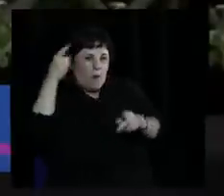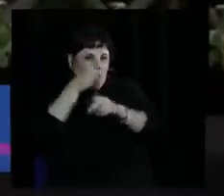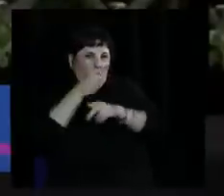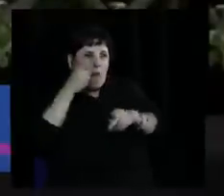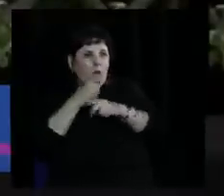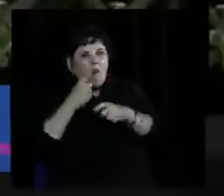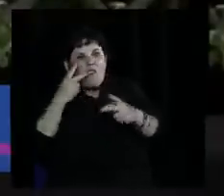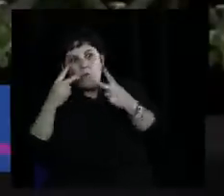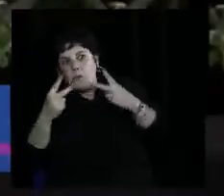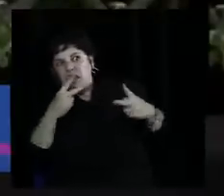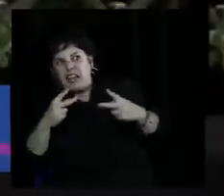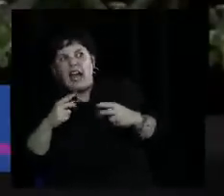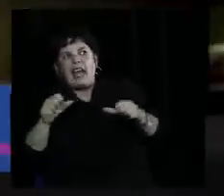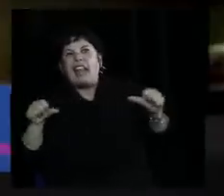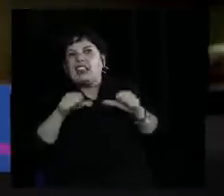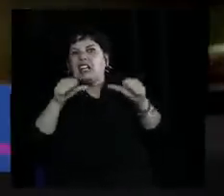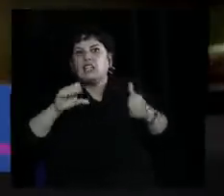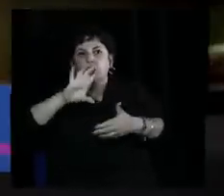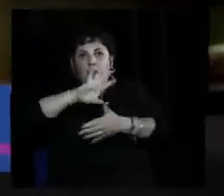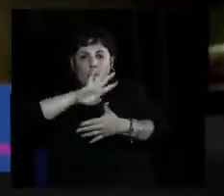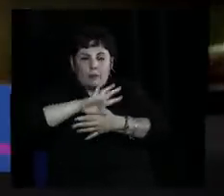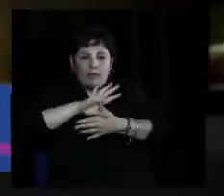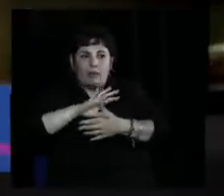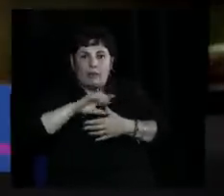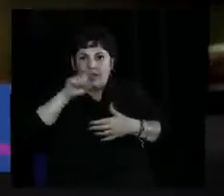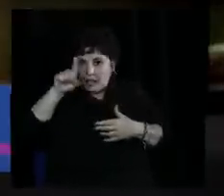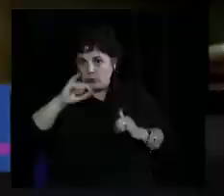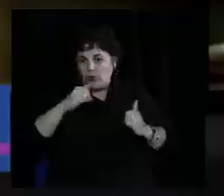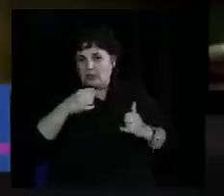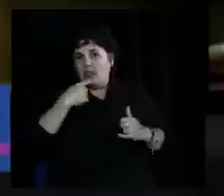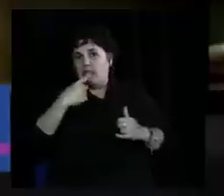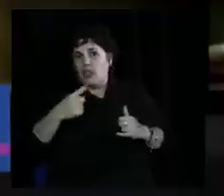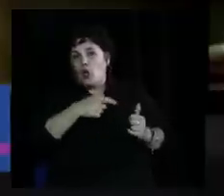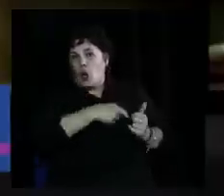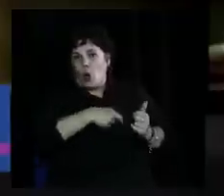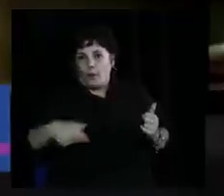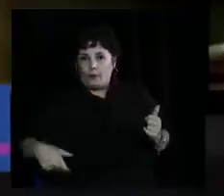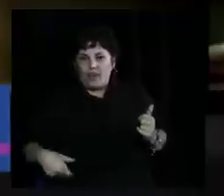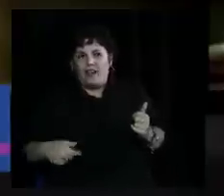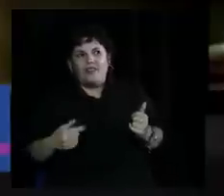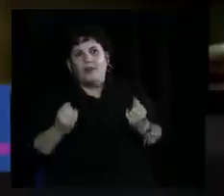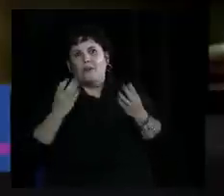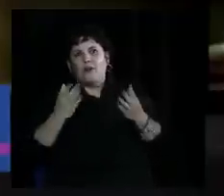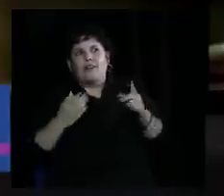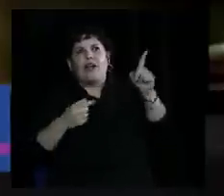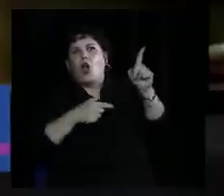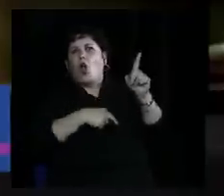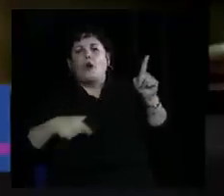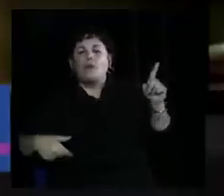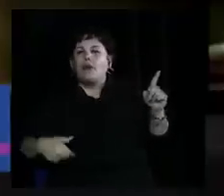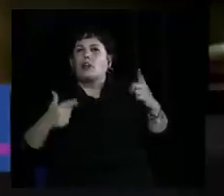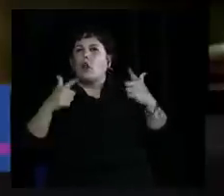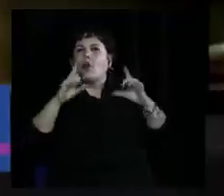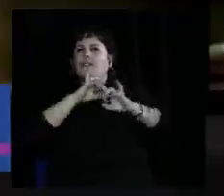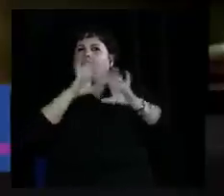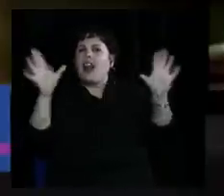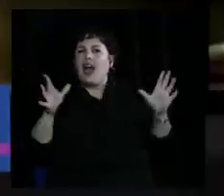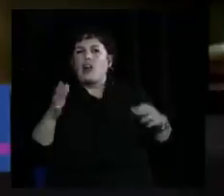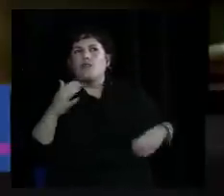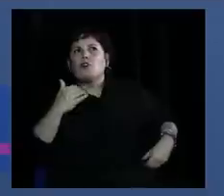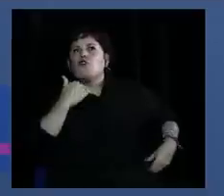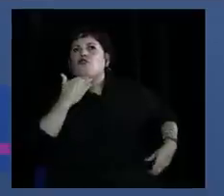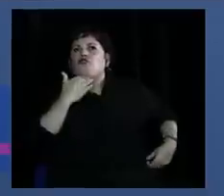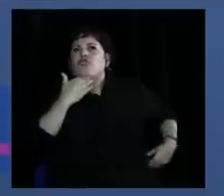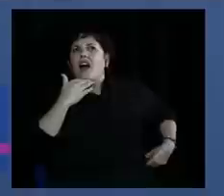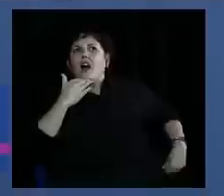que sucede en el Mides. Todo ese tipo de declaraciones salieron del gobierno. Es que el gobierno, que no tenía muy claro en realidad, no